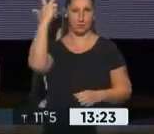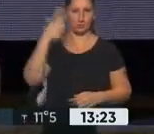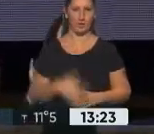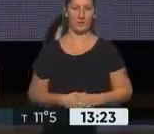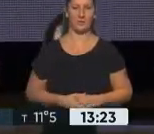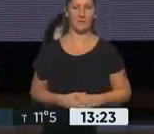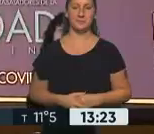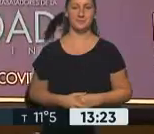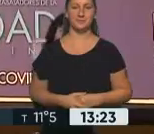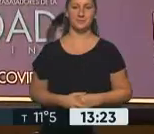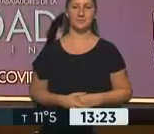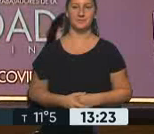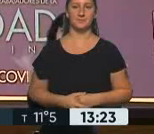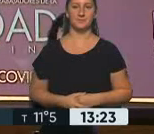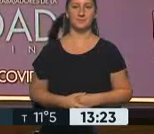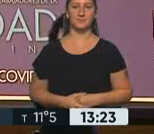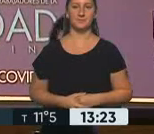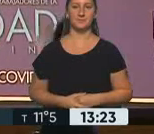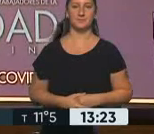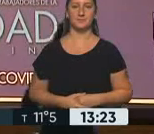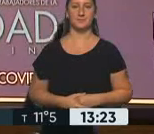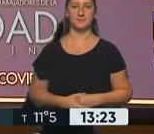presente acompañándolos.